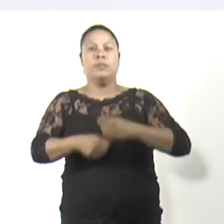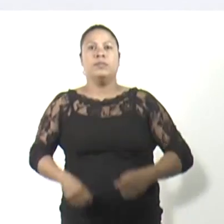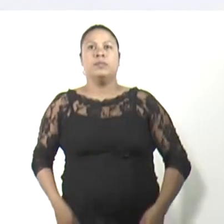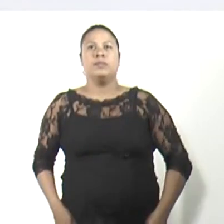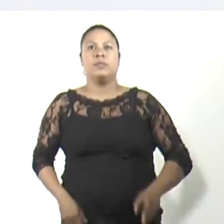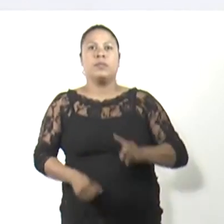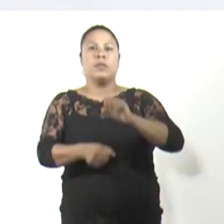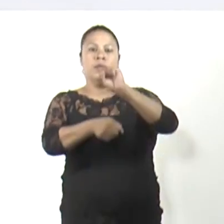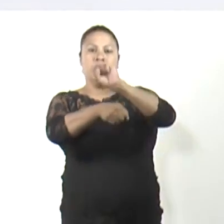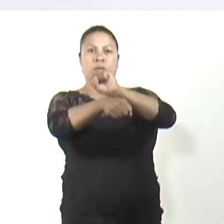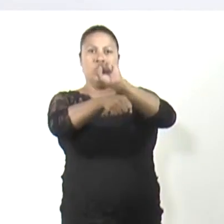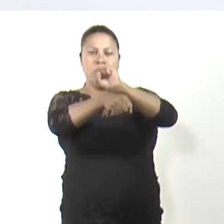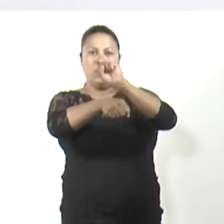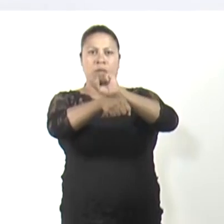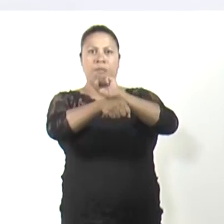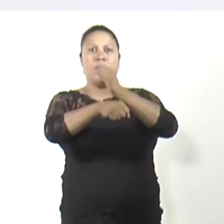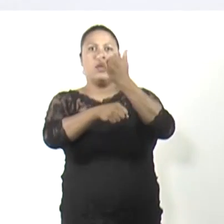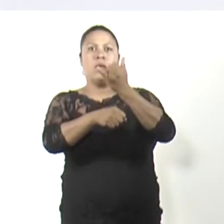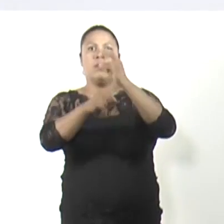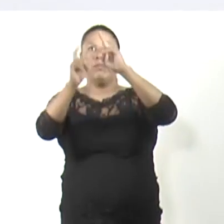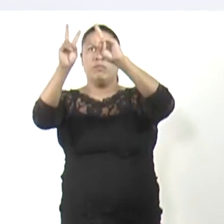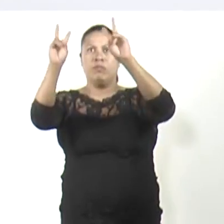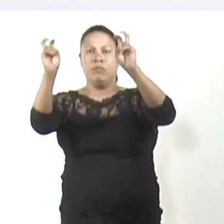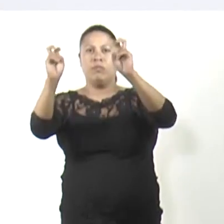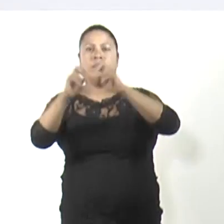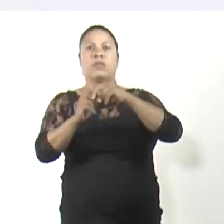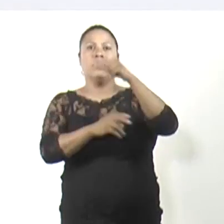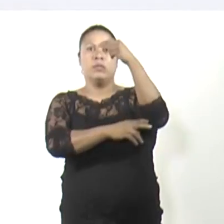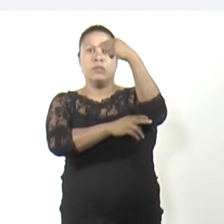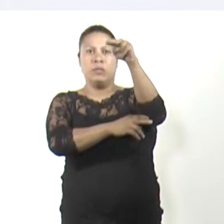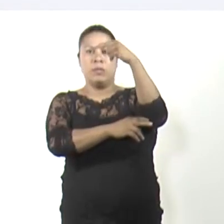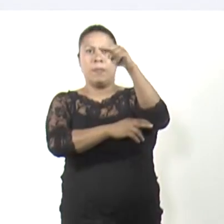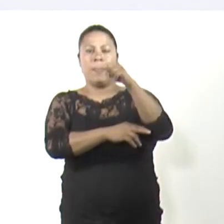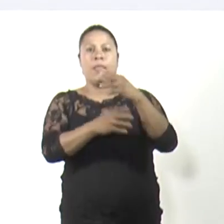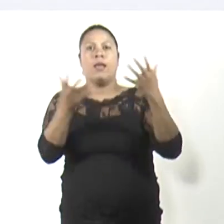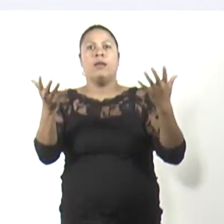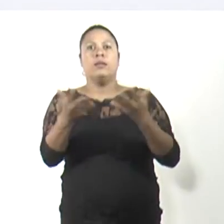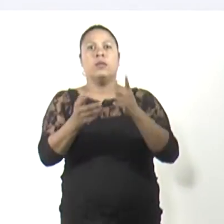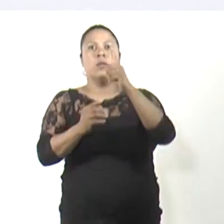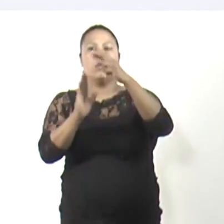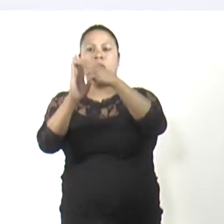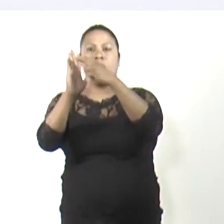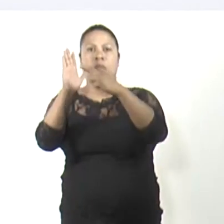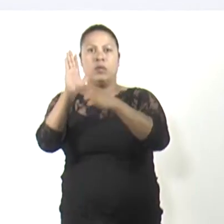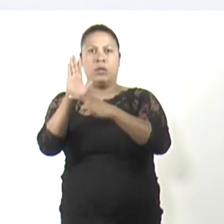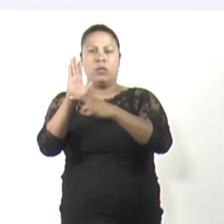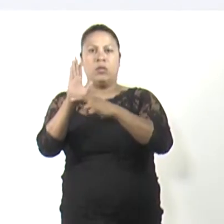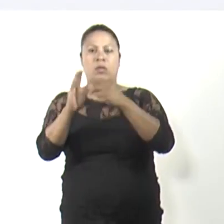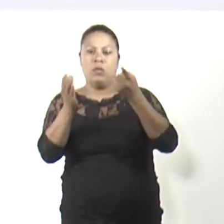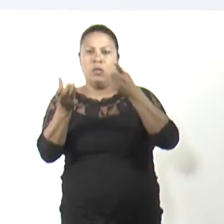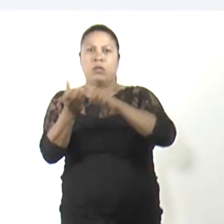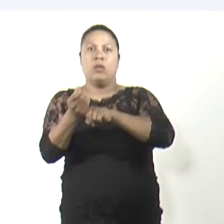de secundaria, y el tema concreto será elaborar un reglamento interno del salón.